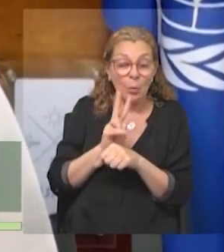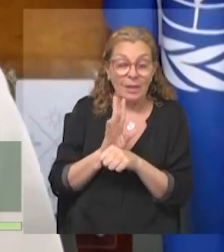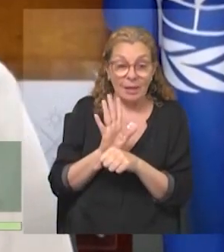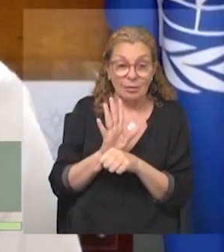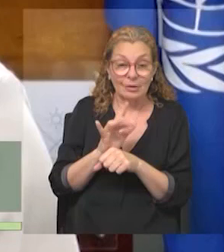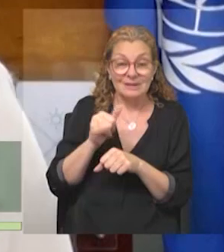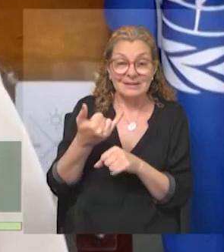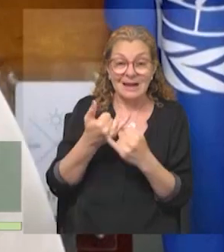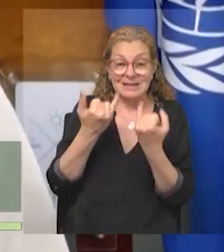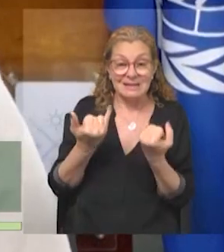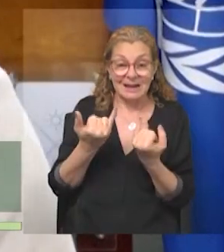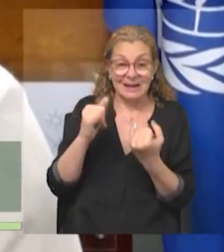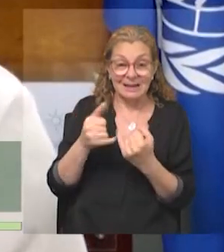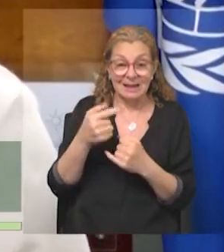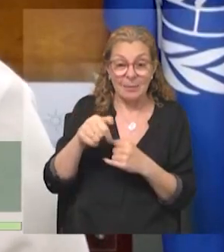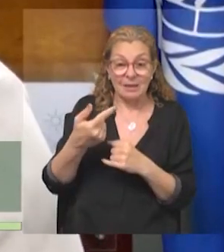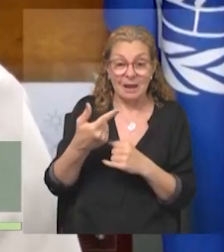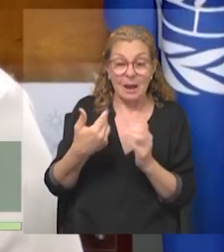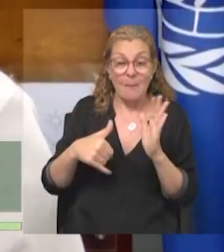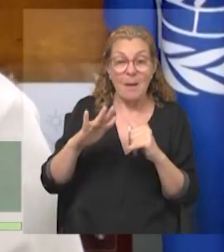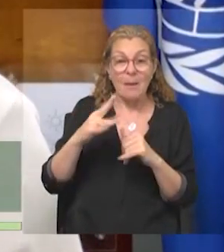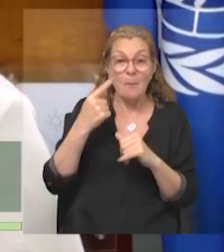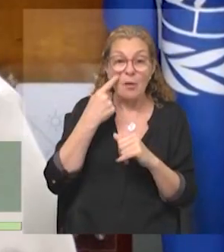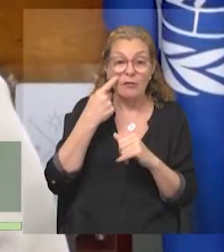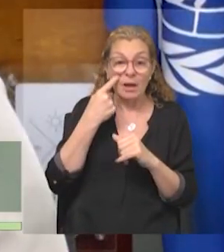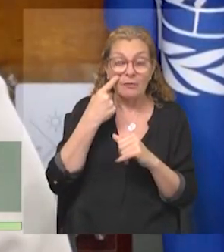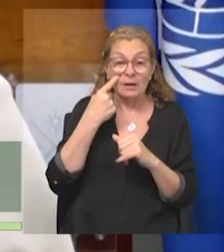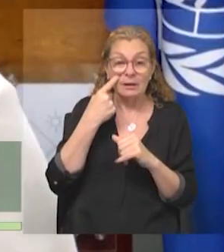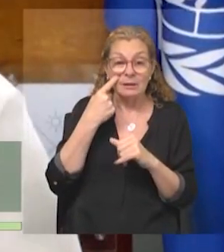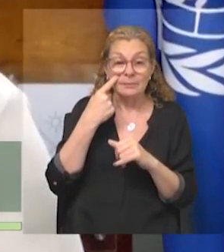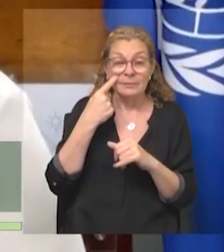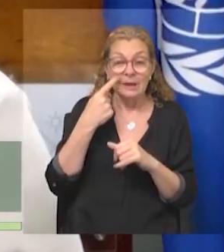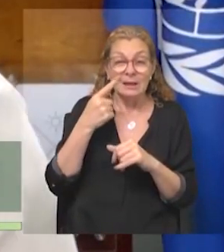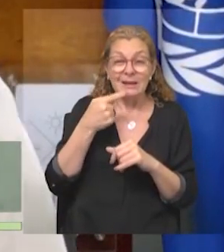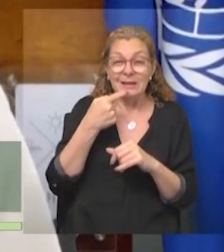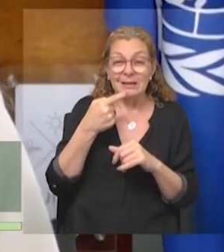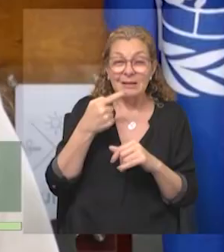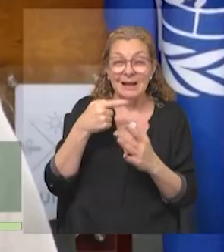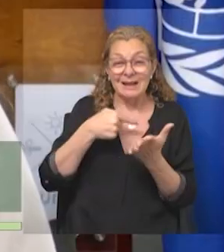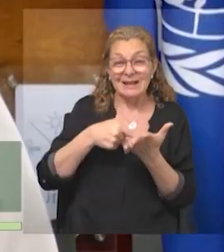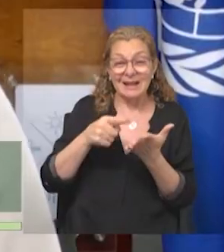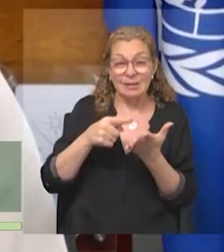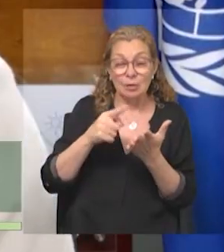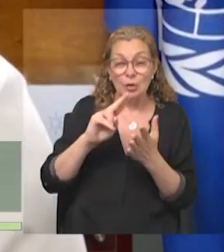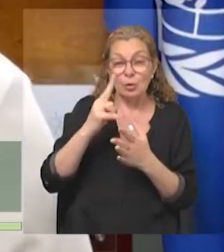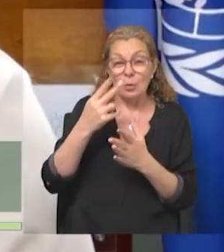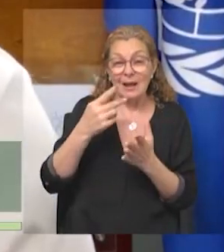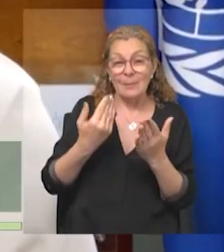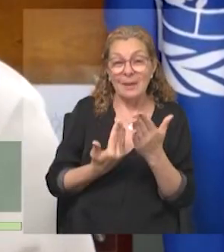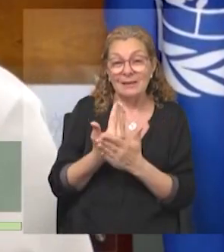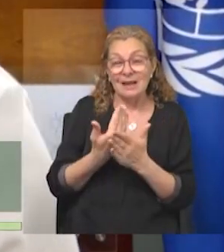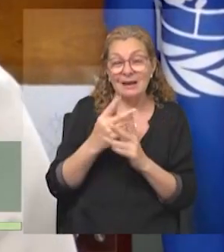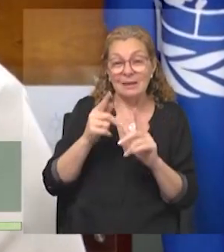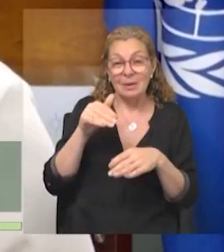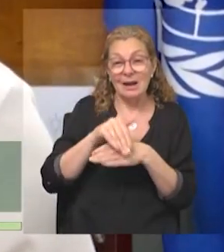ya el día de mañana las probabilidades son más altas también en las mismas zonas por el litoral oeste y parte del centro del país en la mañana y